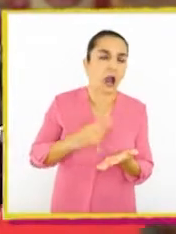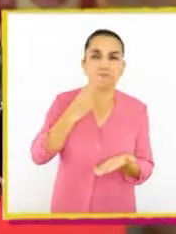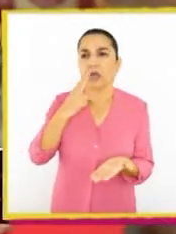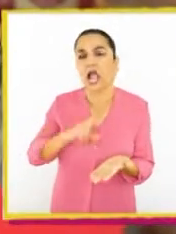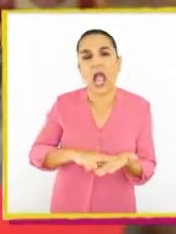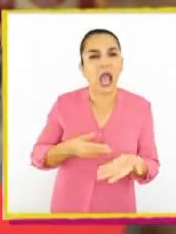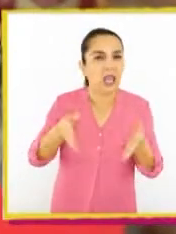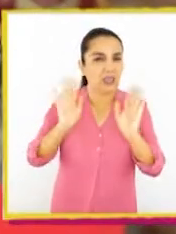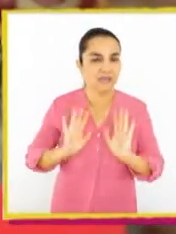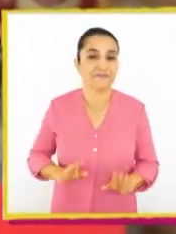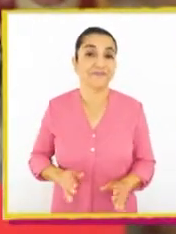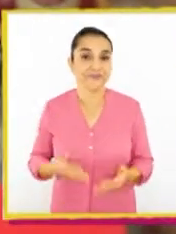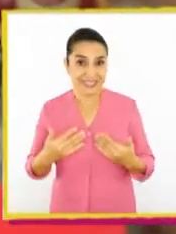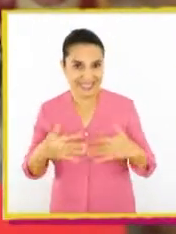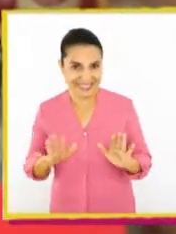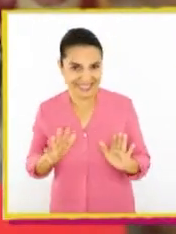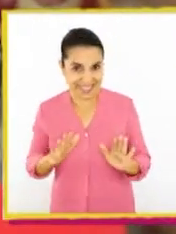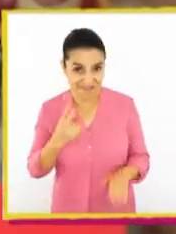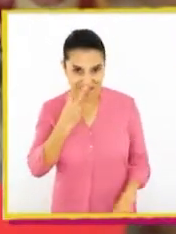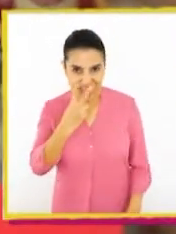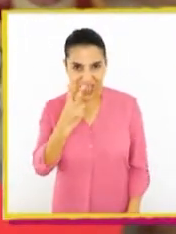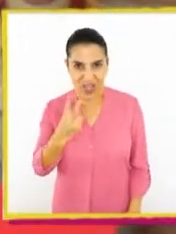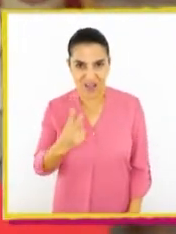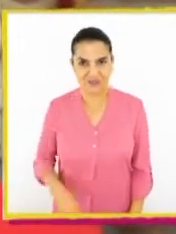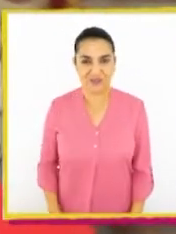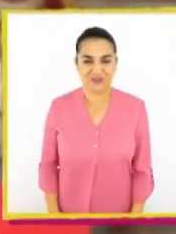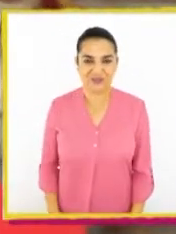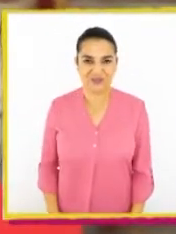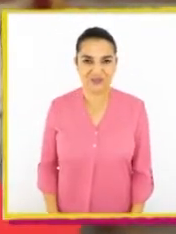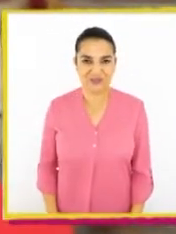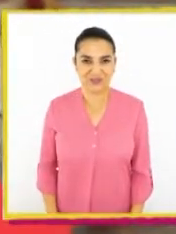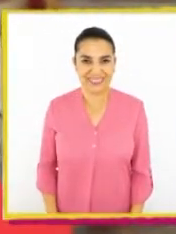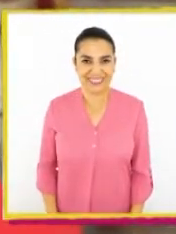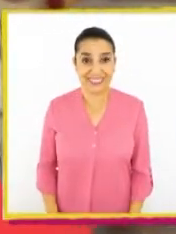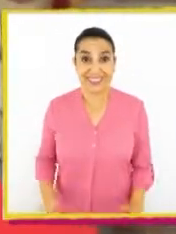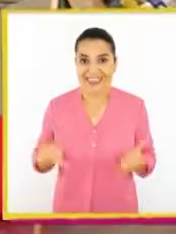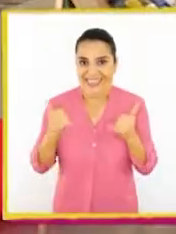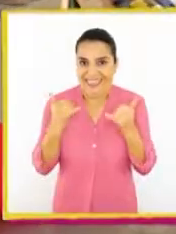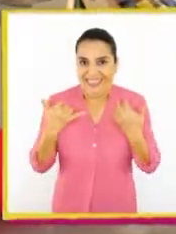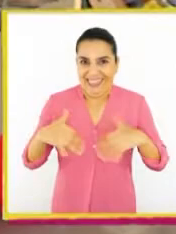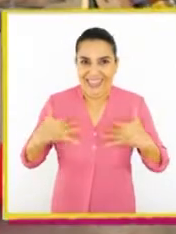Cartas, cartas, cartas. Ya, vamos a ver. No nos queda de otra.